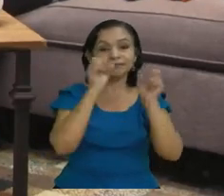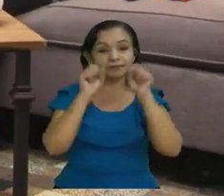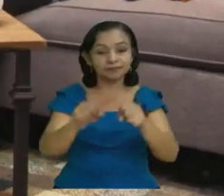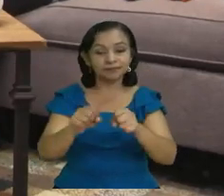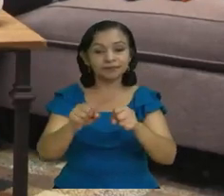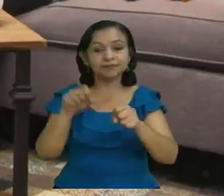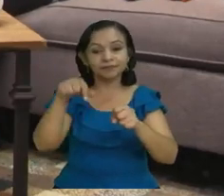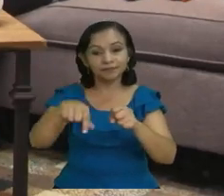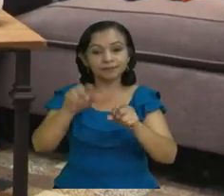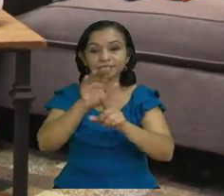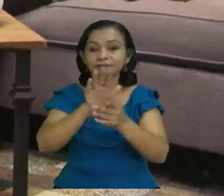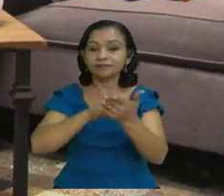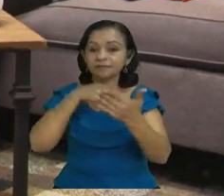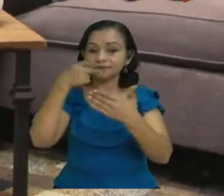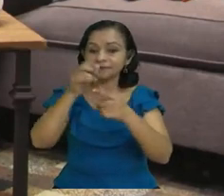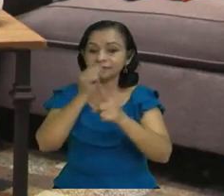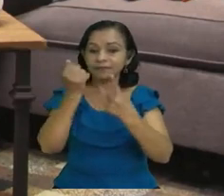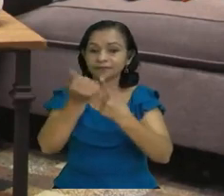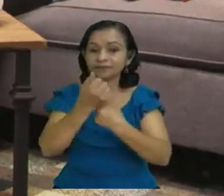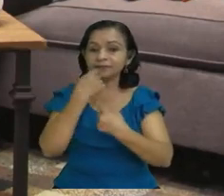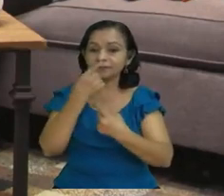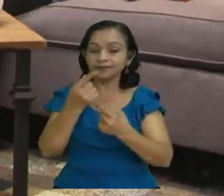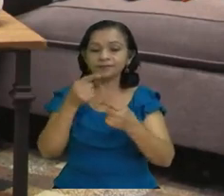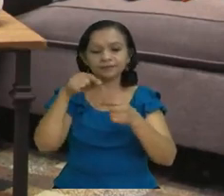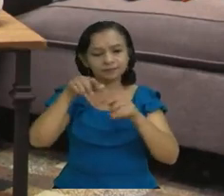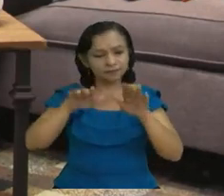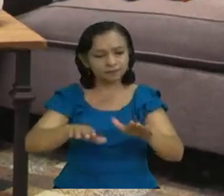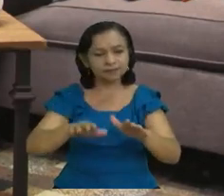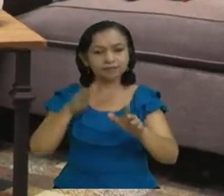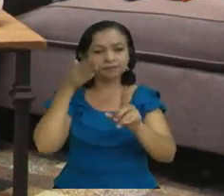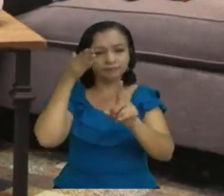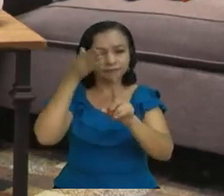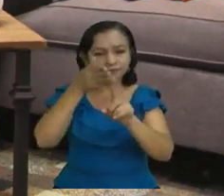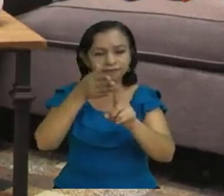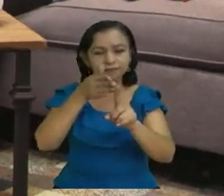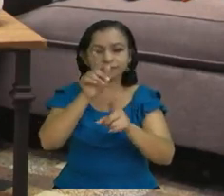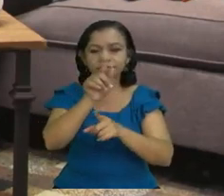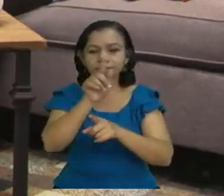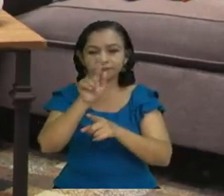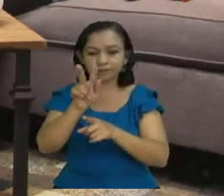la transmisión de su programa desde el Parlamento, le invitamos a que se quede en fiel sintonía del canal